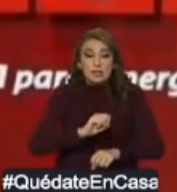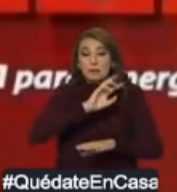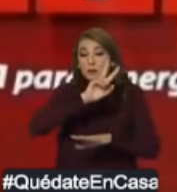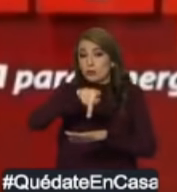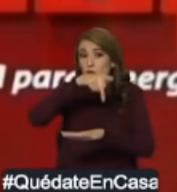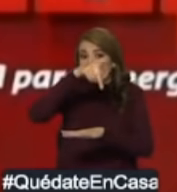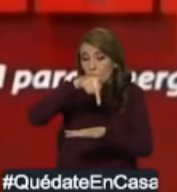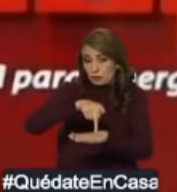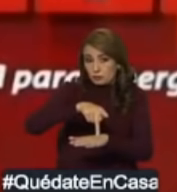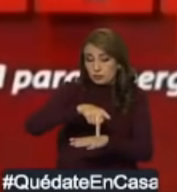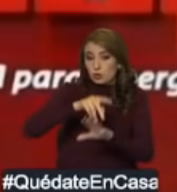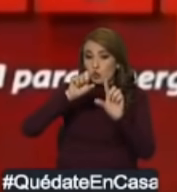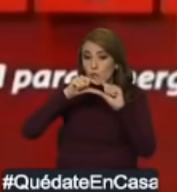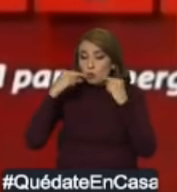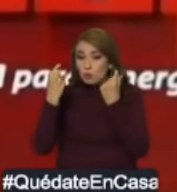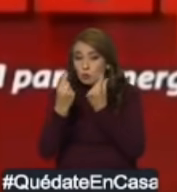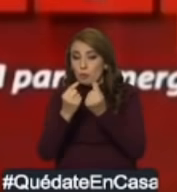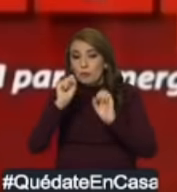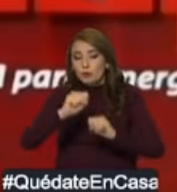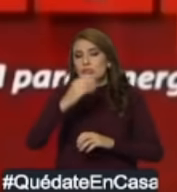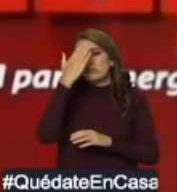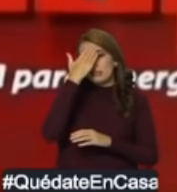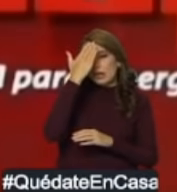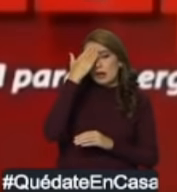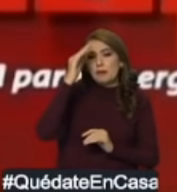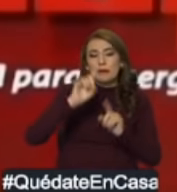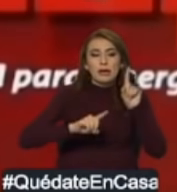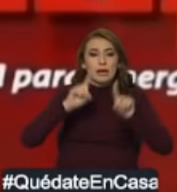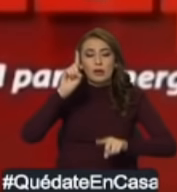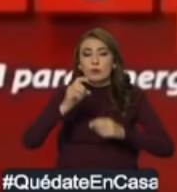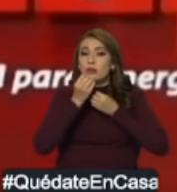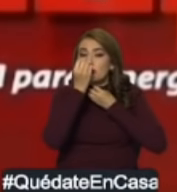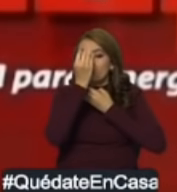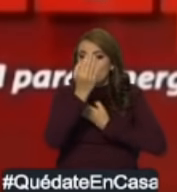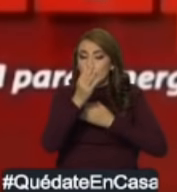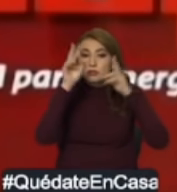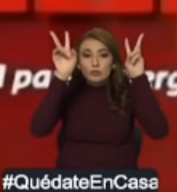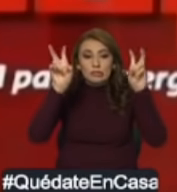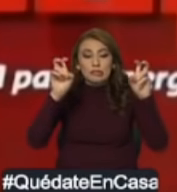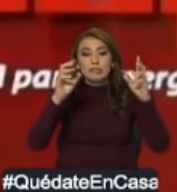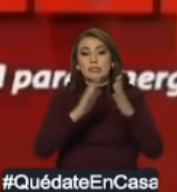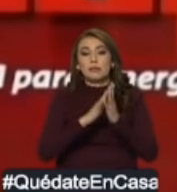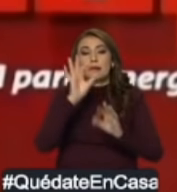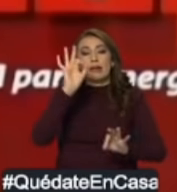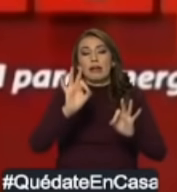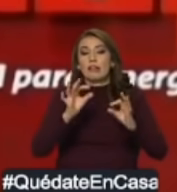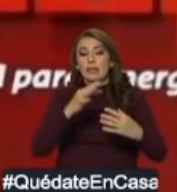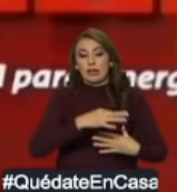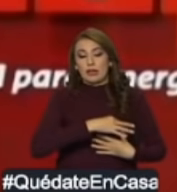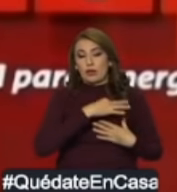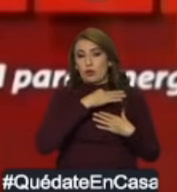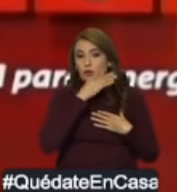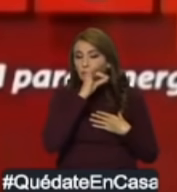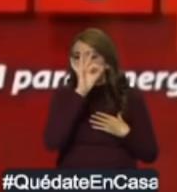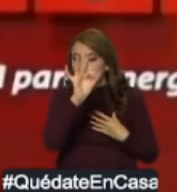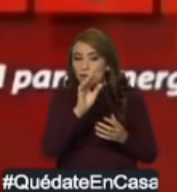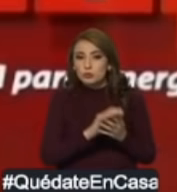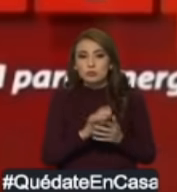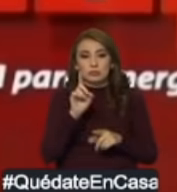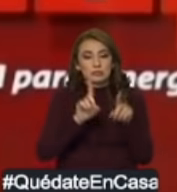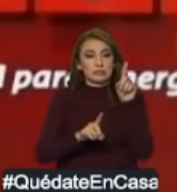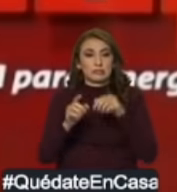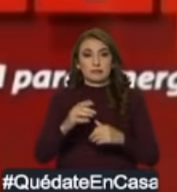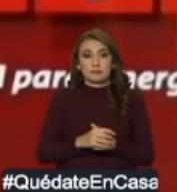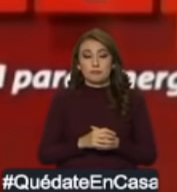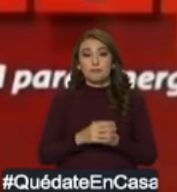origen distinto. Es un grupo multidisciplinario el que nos ha hecho esta presentación de varias voces, como ustedes han escuchado.